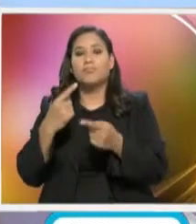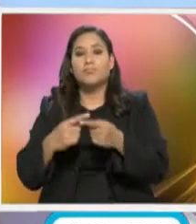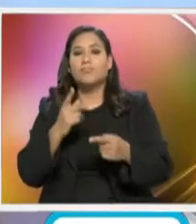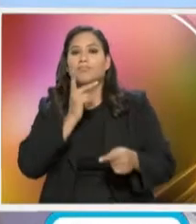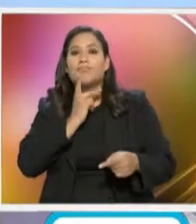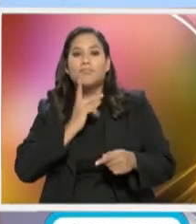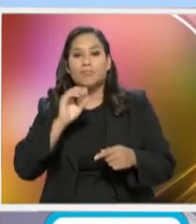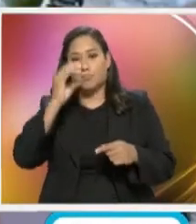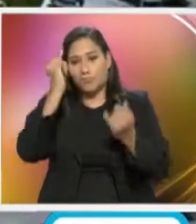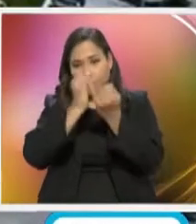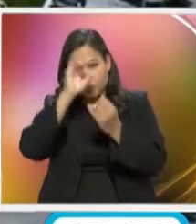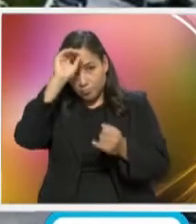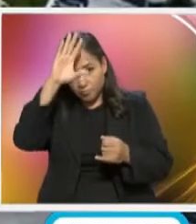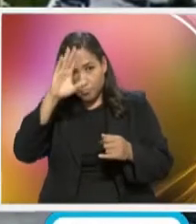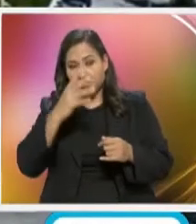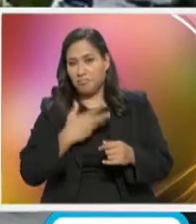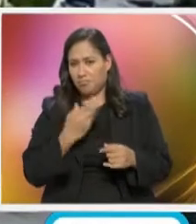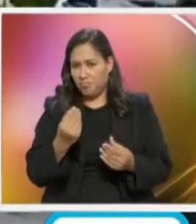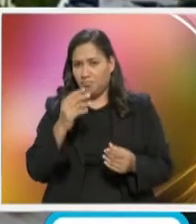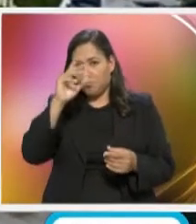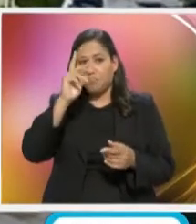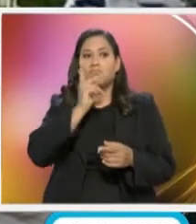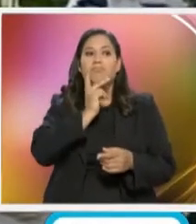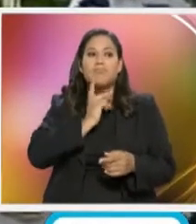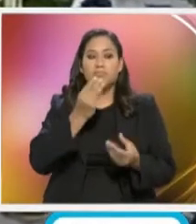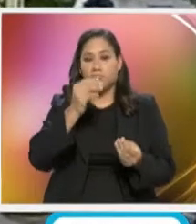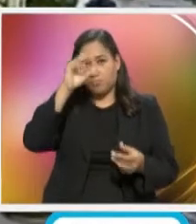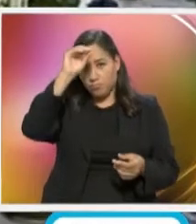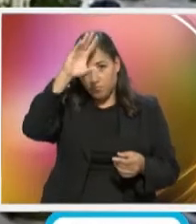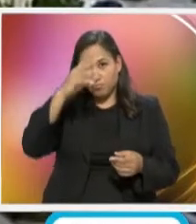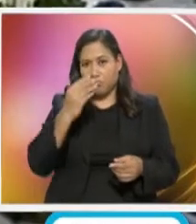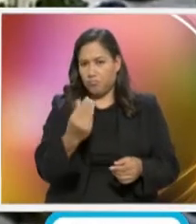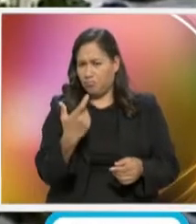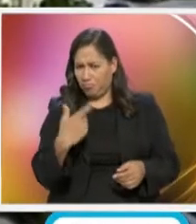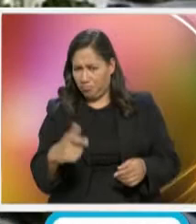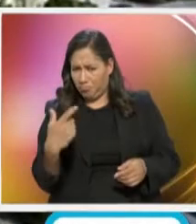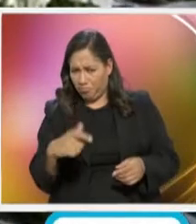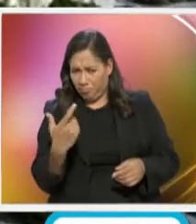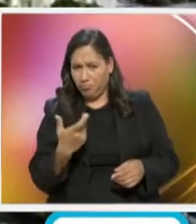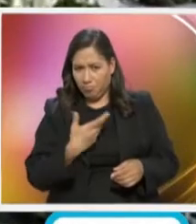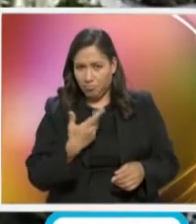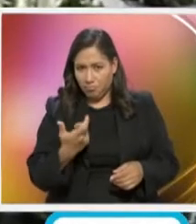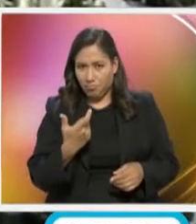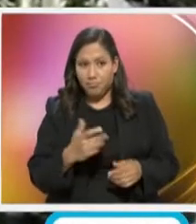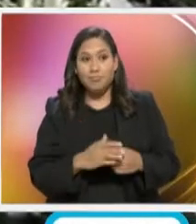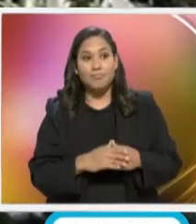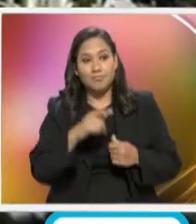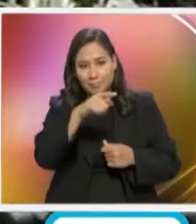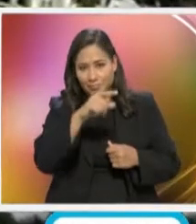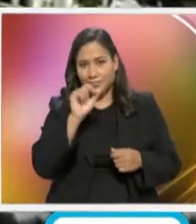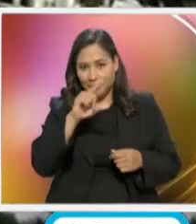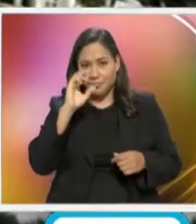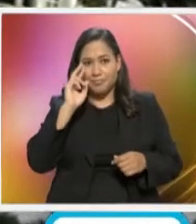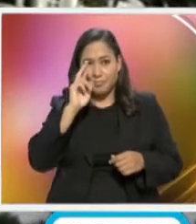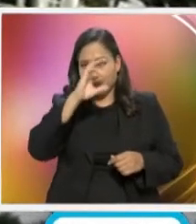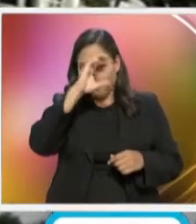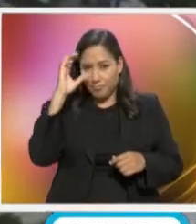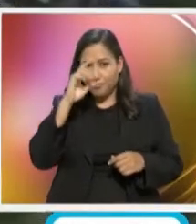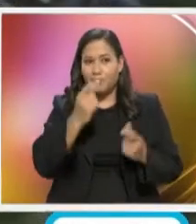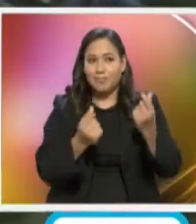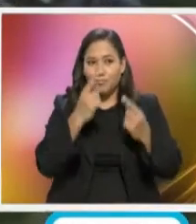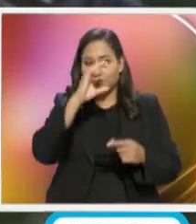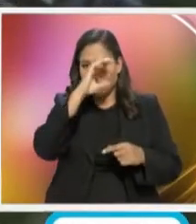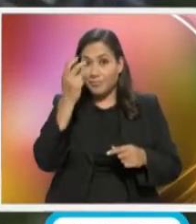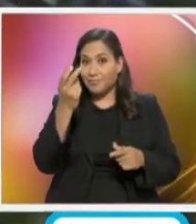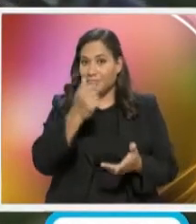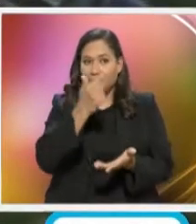la minería. Tienen mucho petróleo, mucho gas, entonces tienen mucho dinero, ¿no? Mucho dinero. Como Mira, aquí Tayikistán. vemos en pantalla algunas imágenes